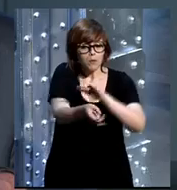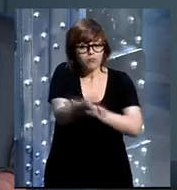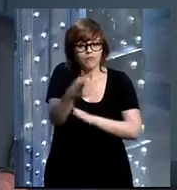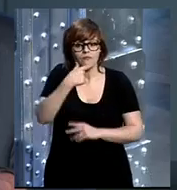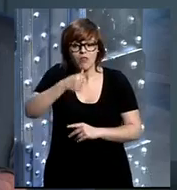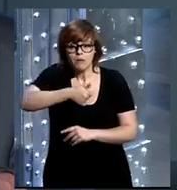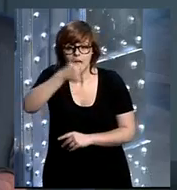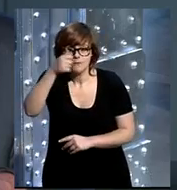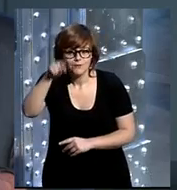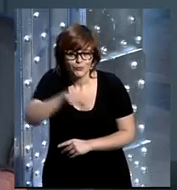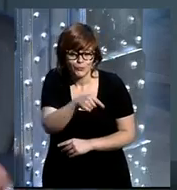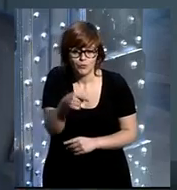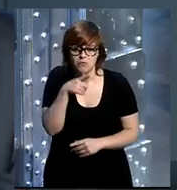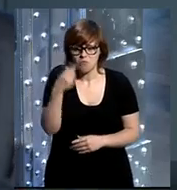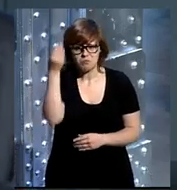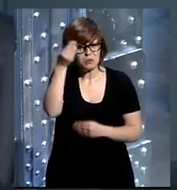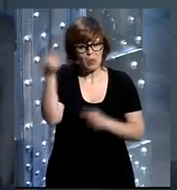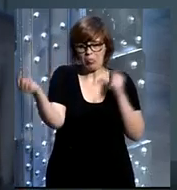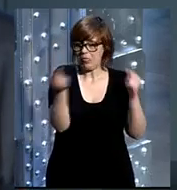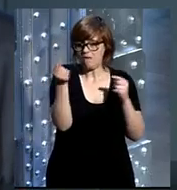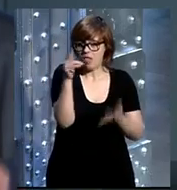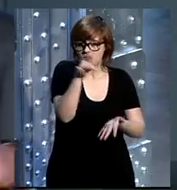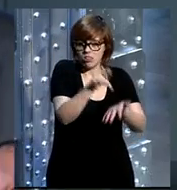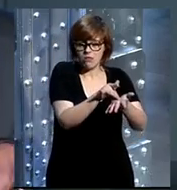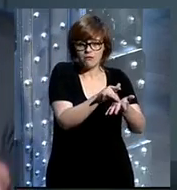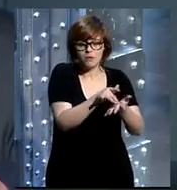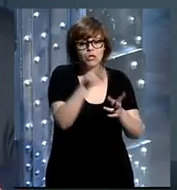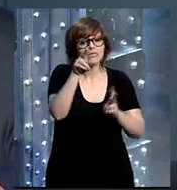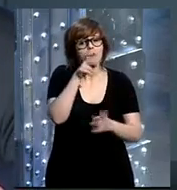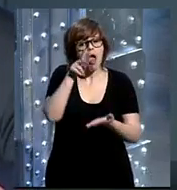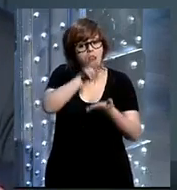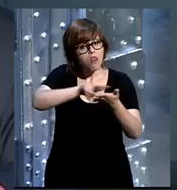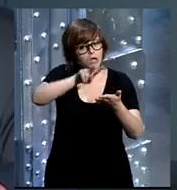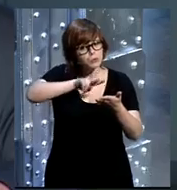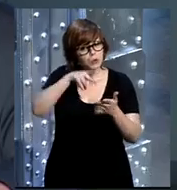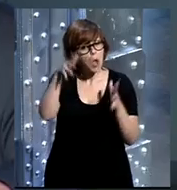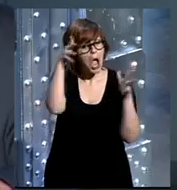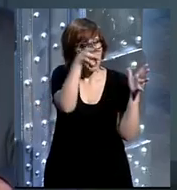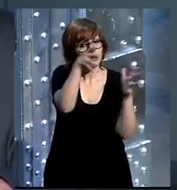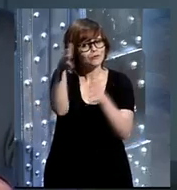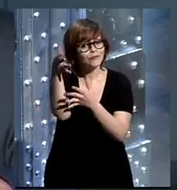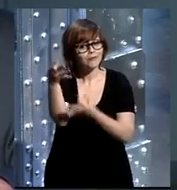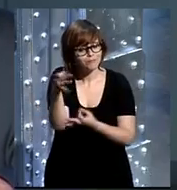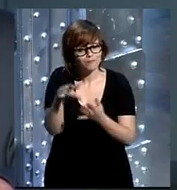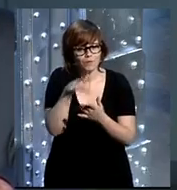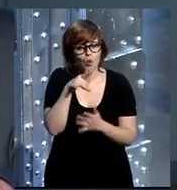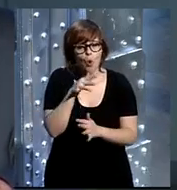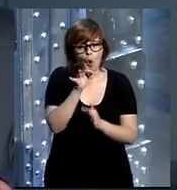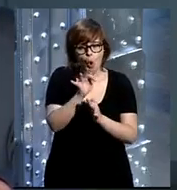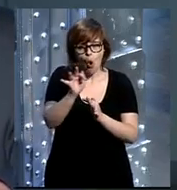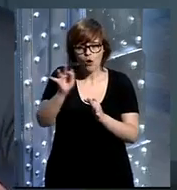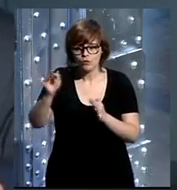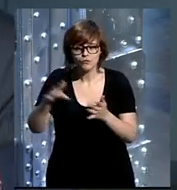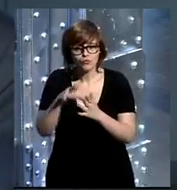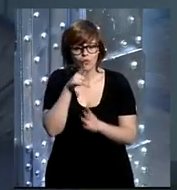a continuación en el debate, ¿no? Un último consejo para la lectura. Sigan el orden del libro. Comiencen